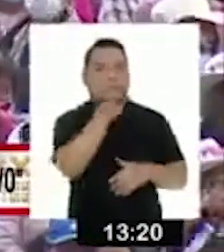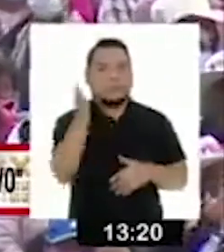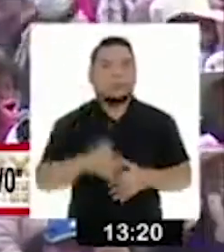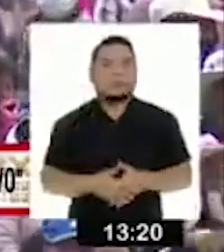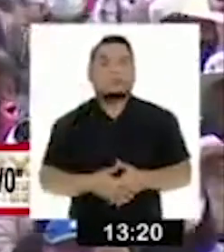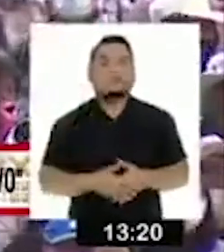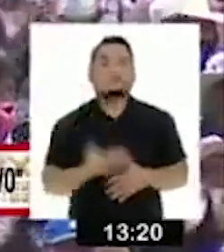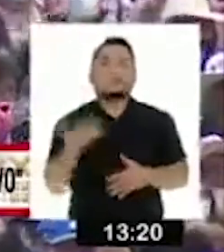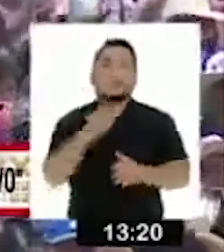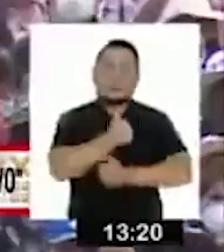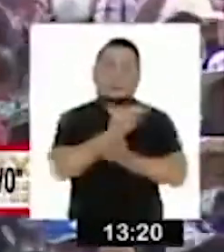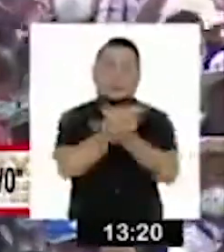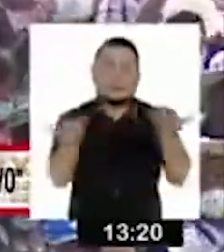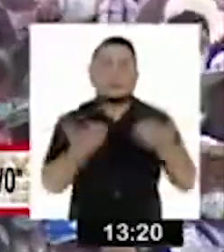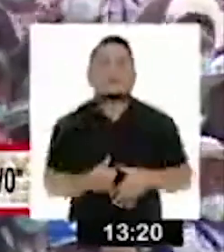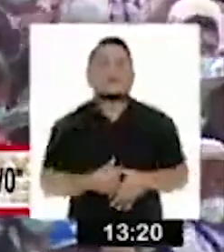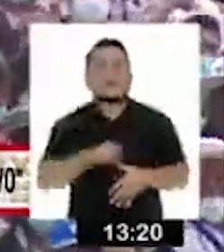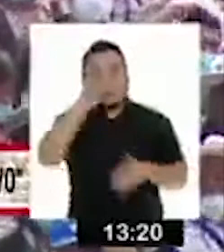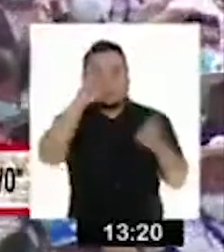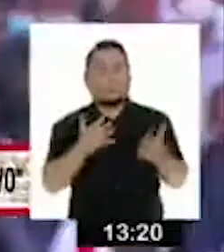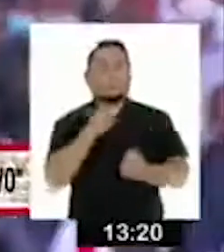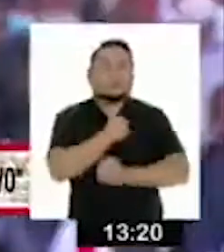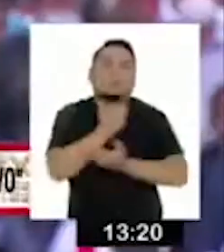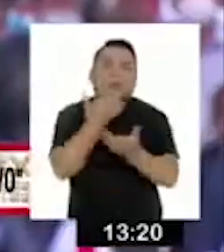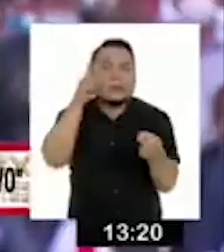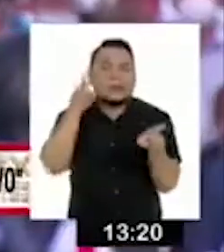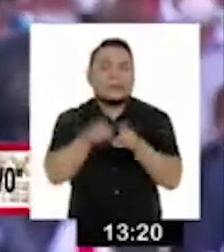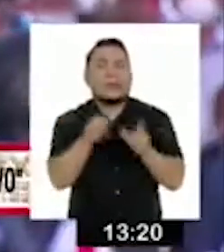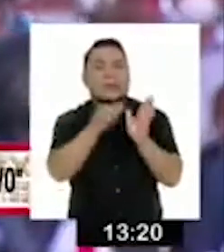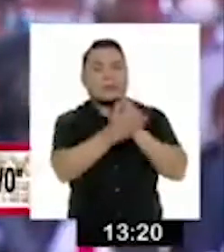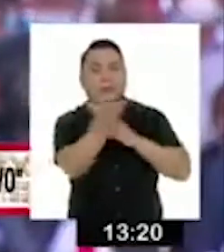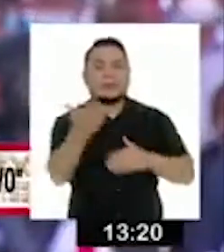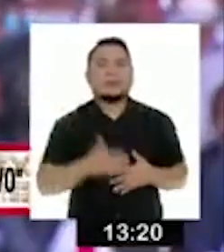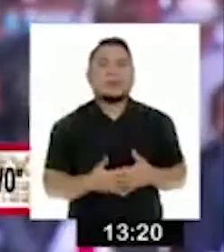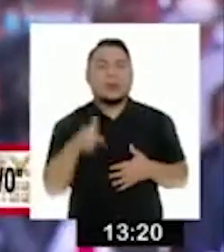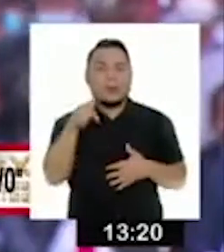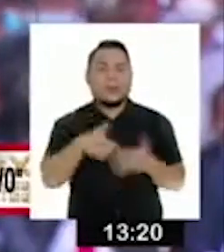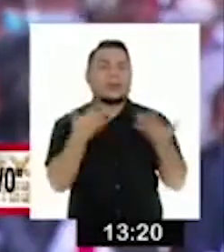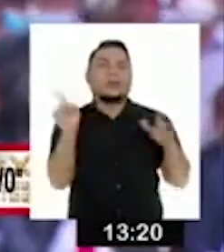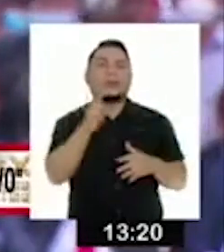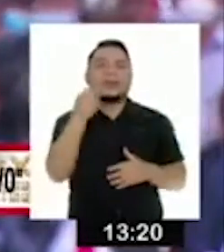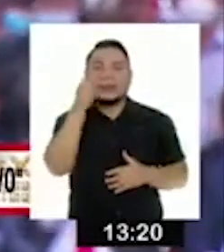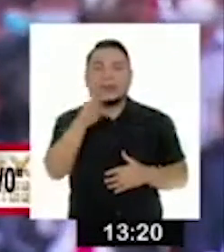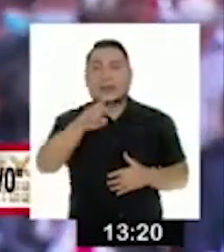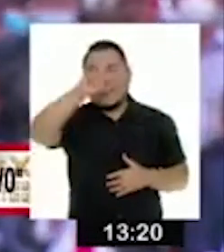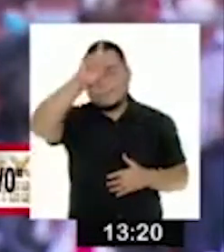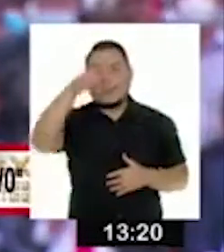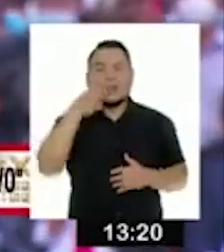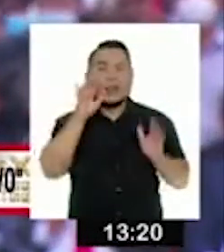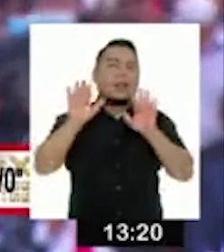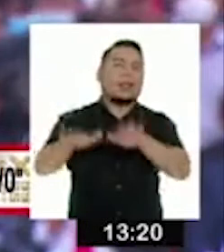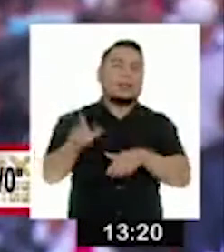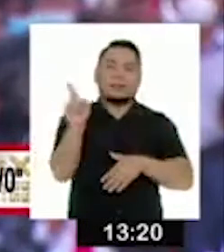Queridos compatriotas, queridos hermanos, hoy ya no es tiempo de mirar al Perú con